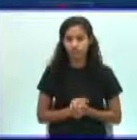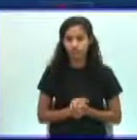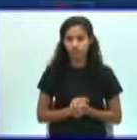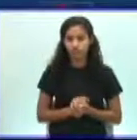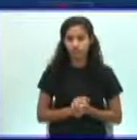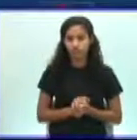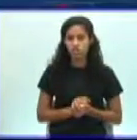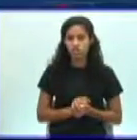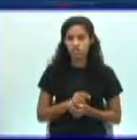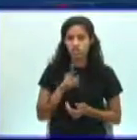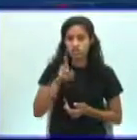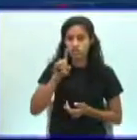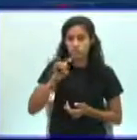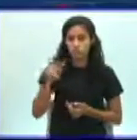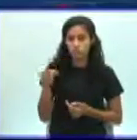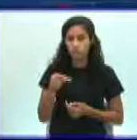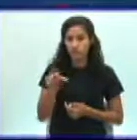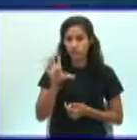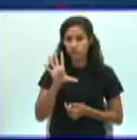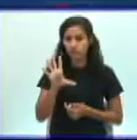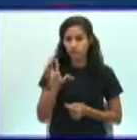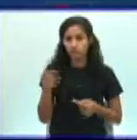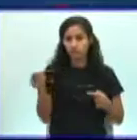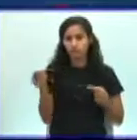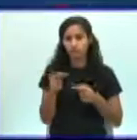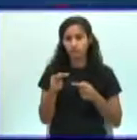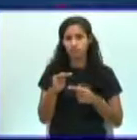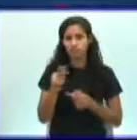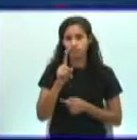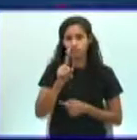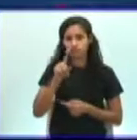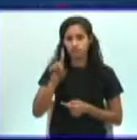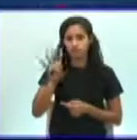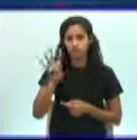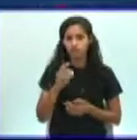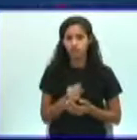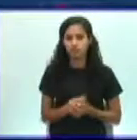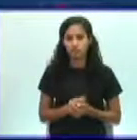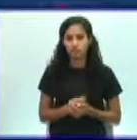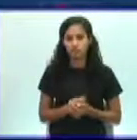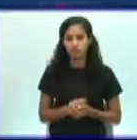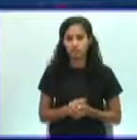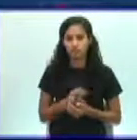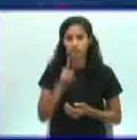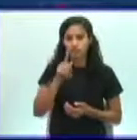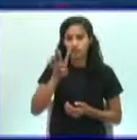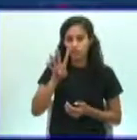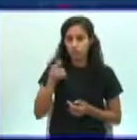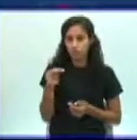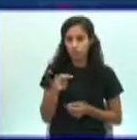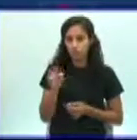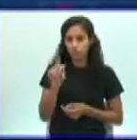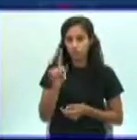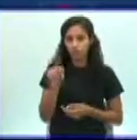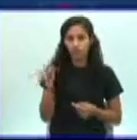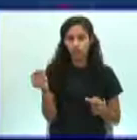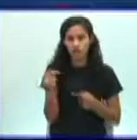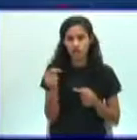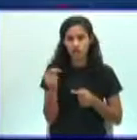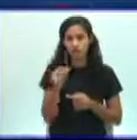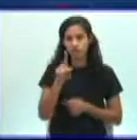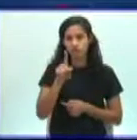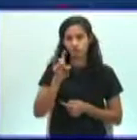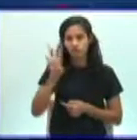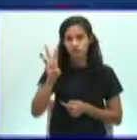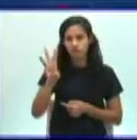17. 19 menos 5 es igual a 14. 14 menos 1